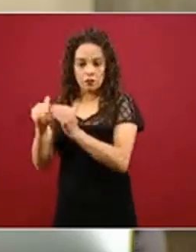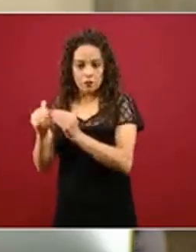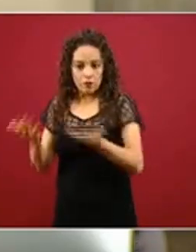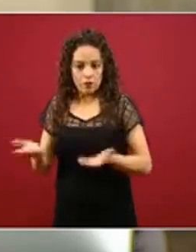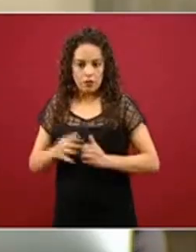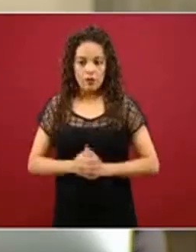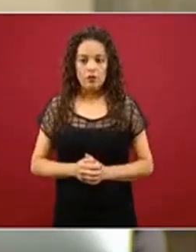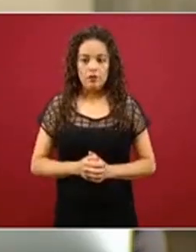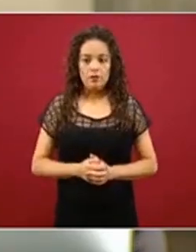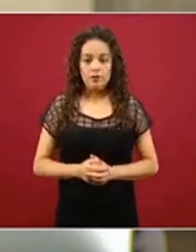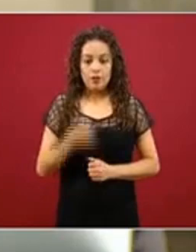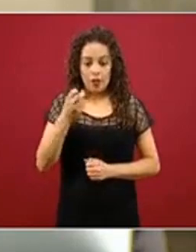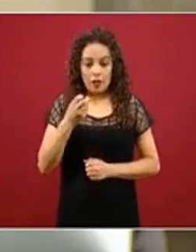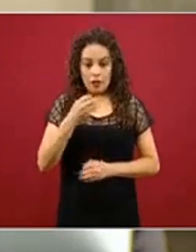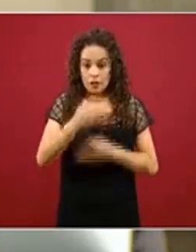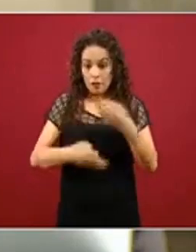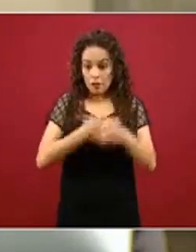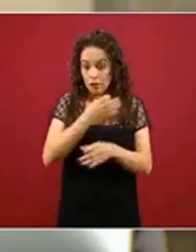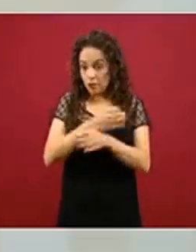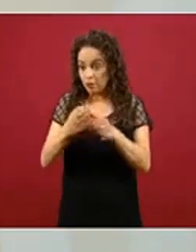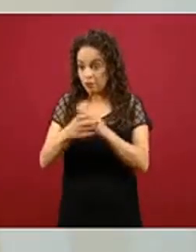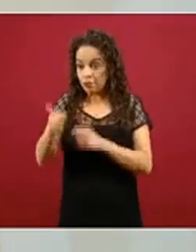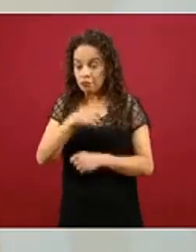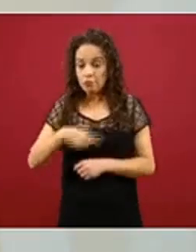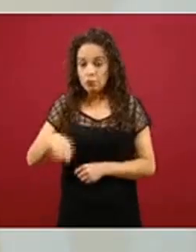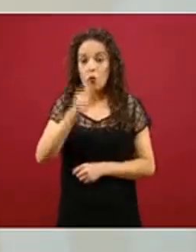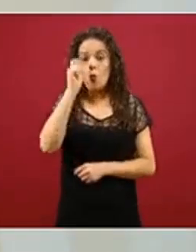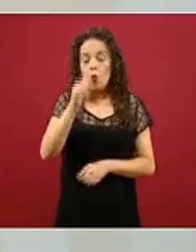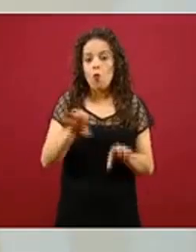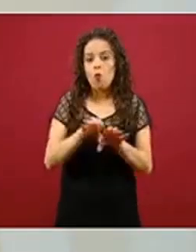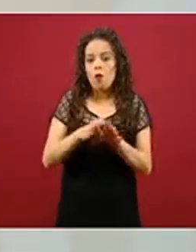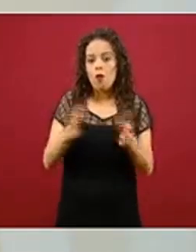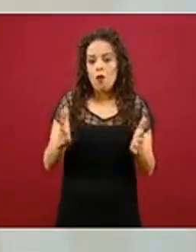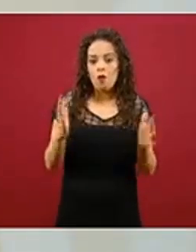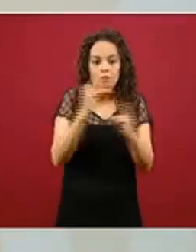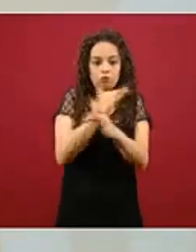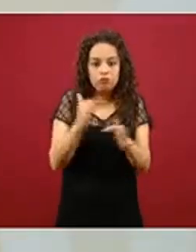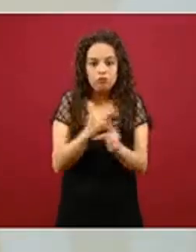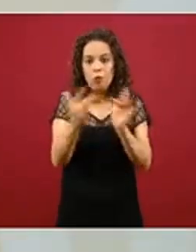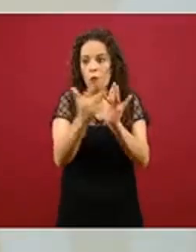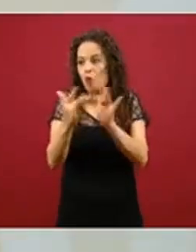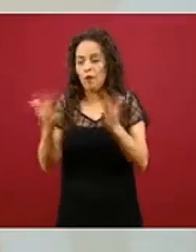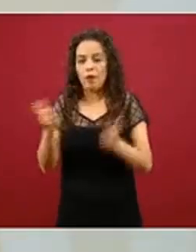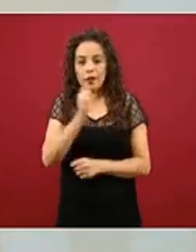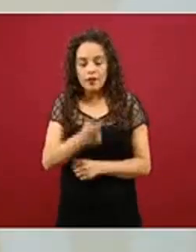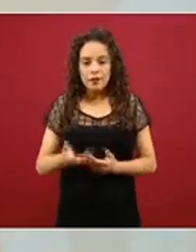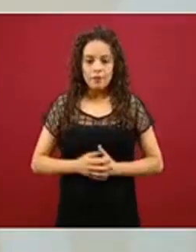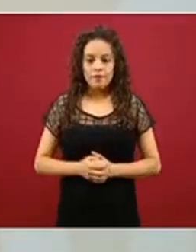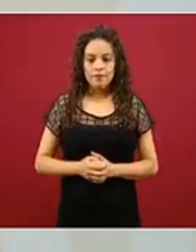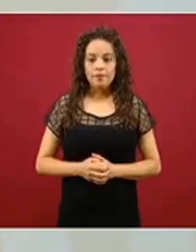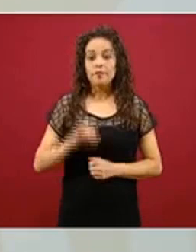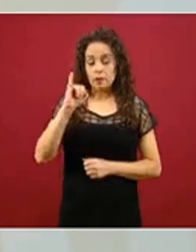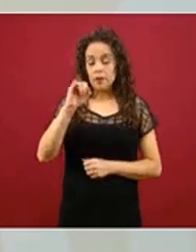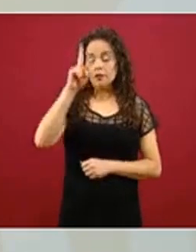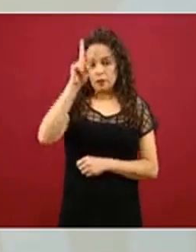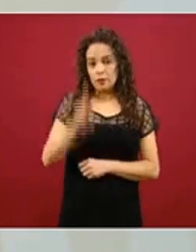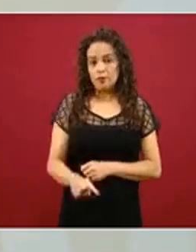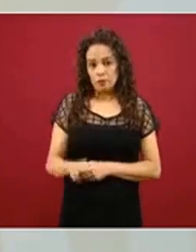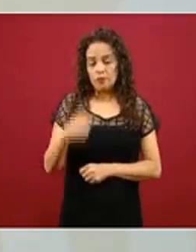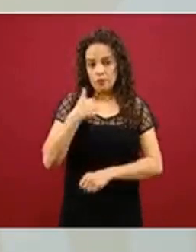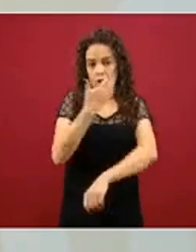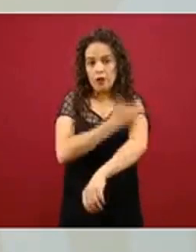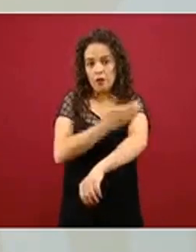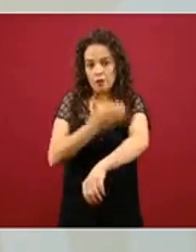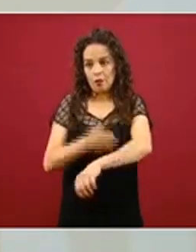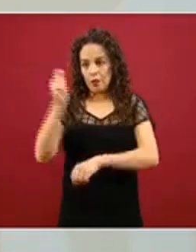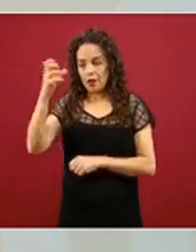confinarse precisamente a raíz de todo este movimiento? Con mucho gusto. Efectivamente, nuestro compañero, el secretario de Hacienda,